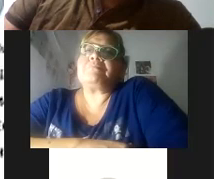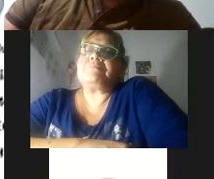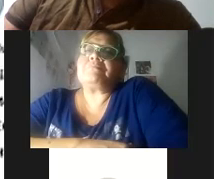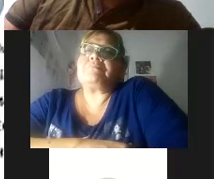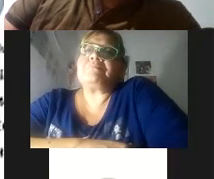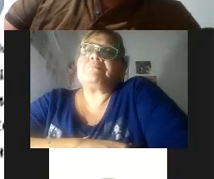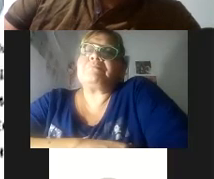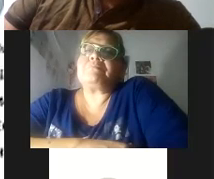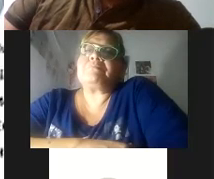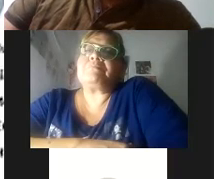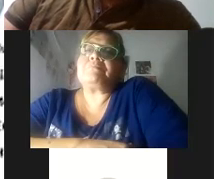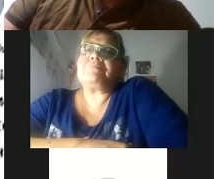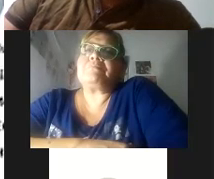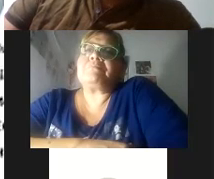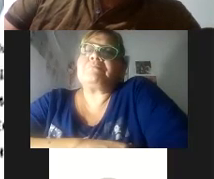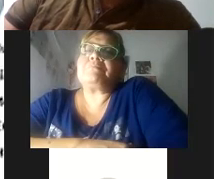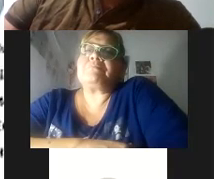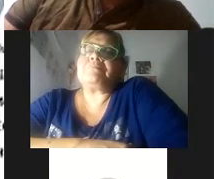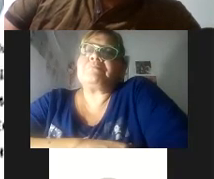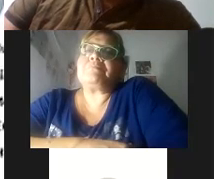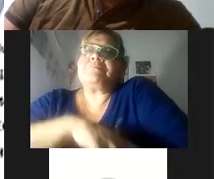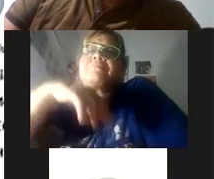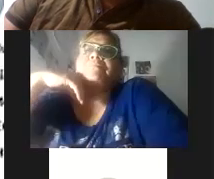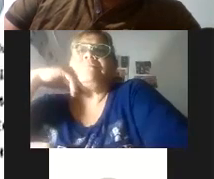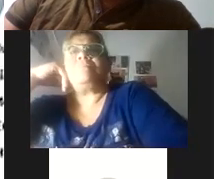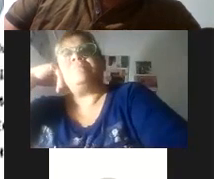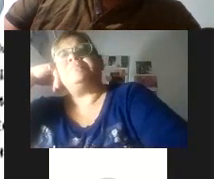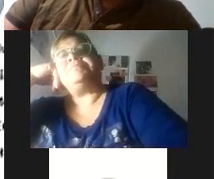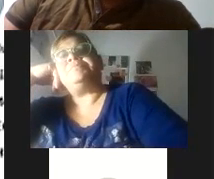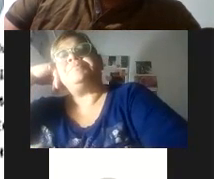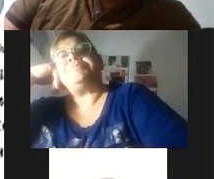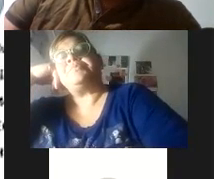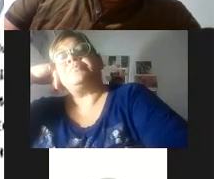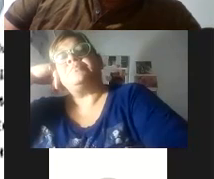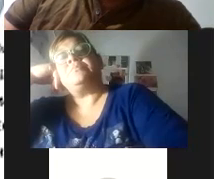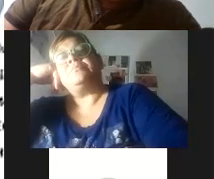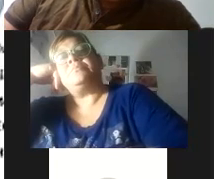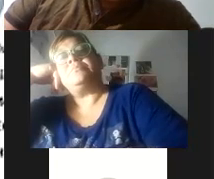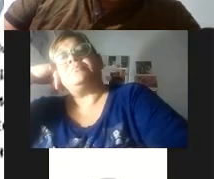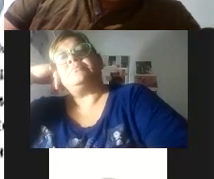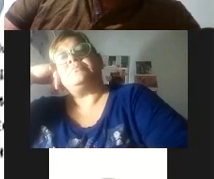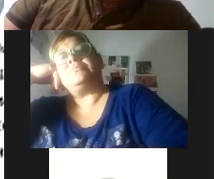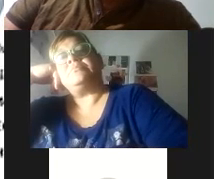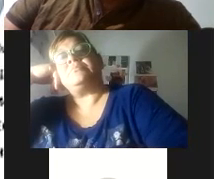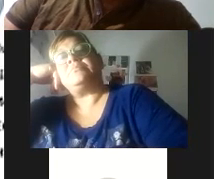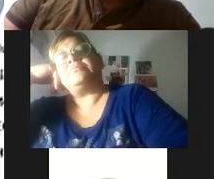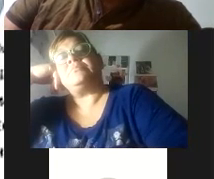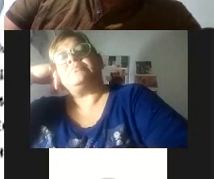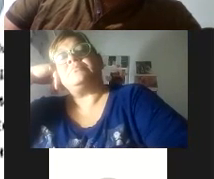la metáfisis y la epífisis encontramos esta